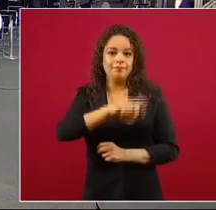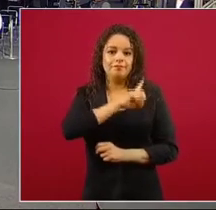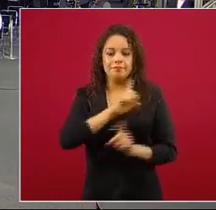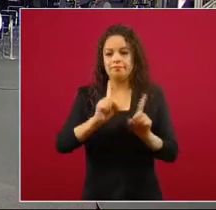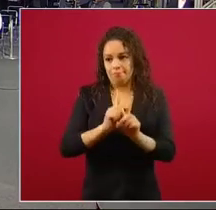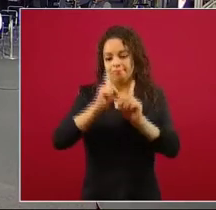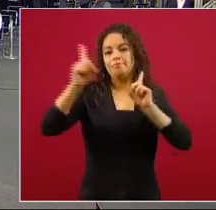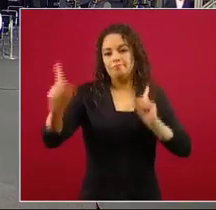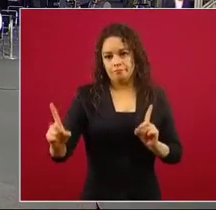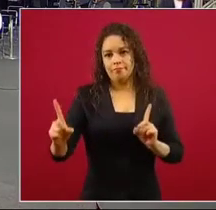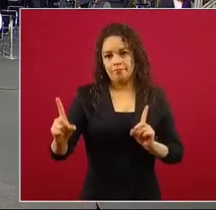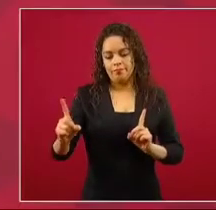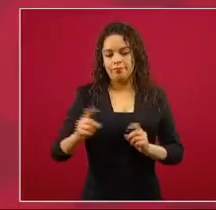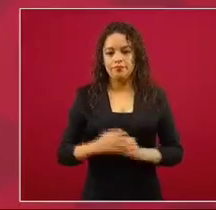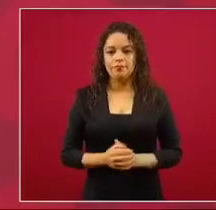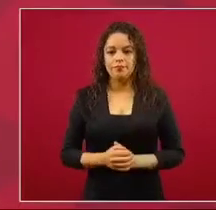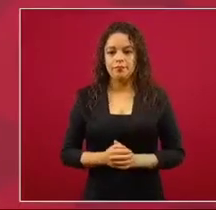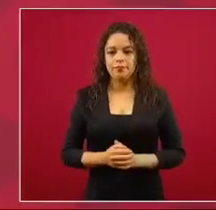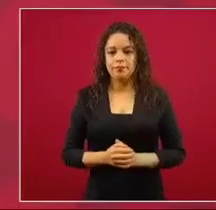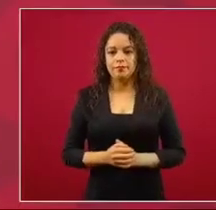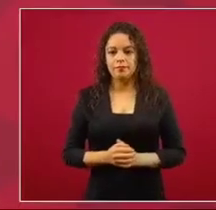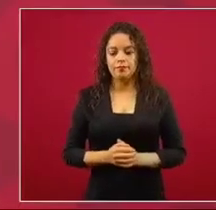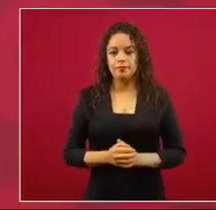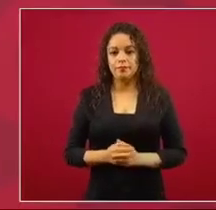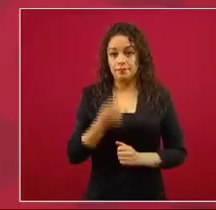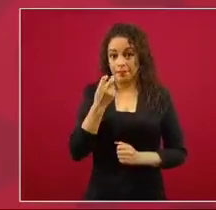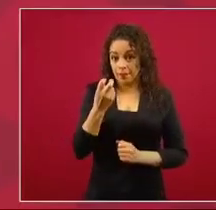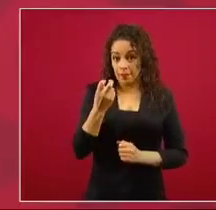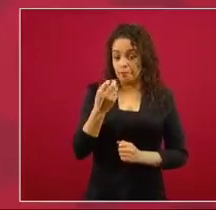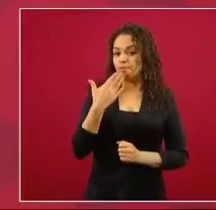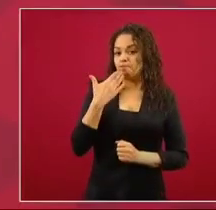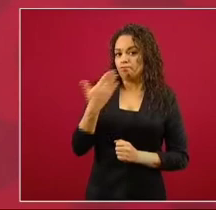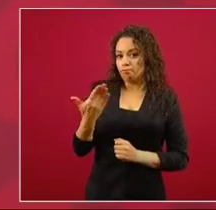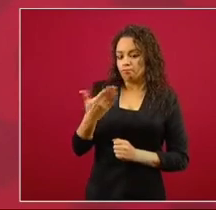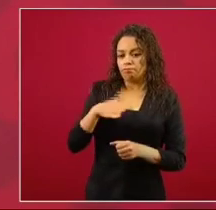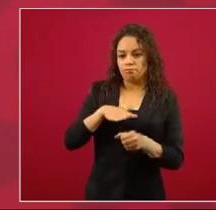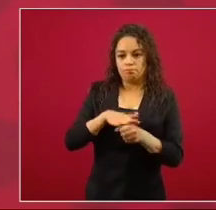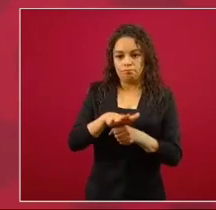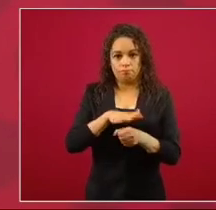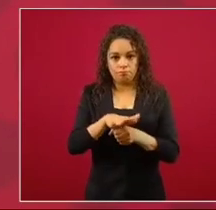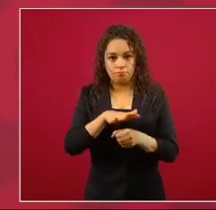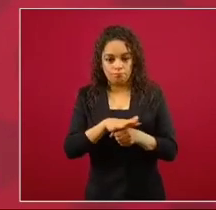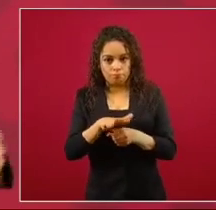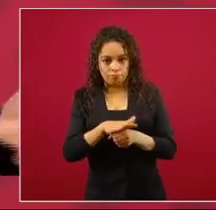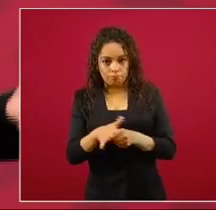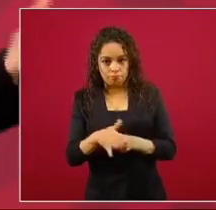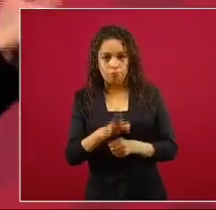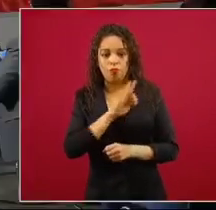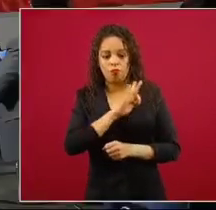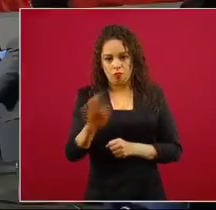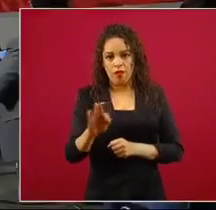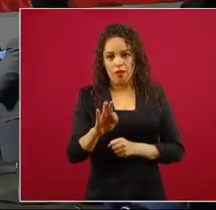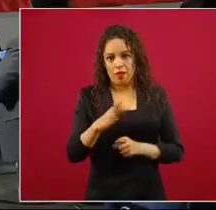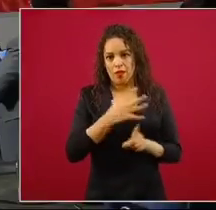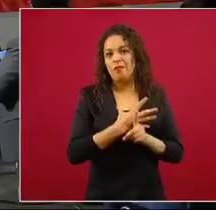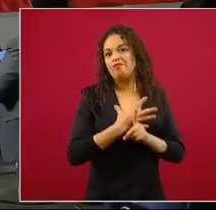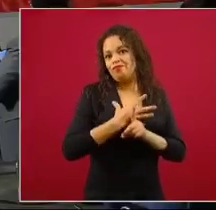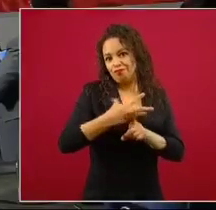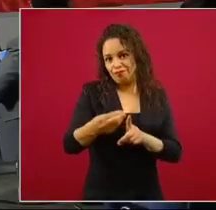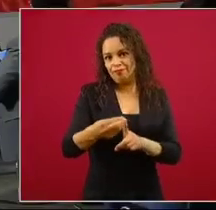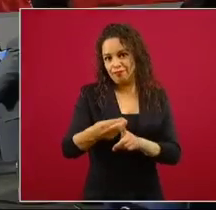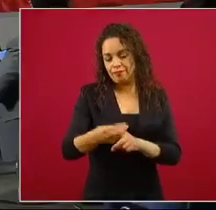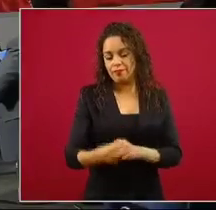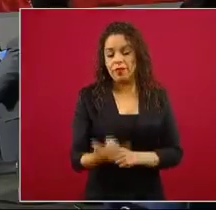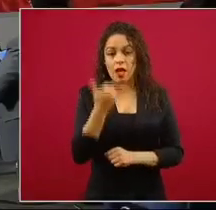que debe estar una persona para que tenga una probabilidad efectiva o suficientemente alta para ser contagiante. Y finalmente